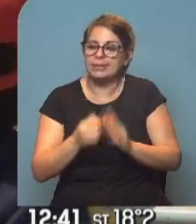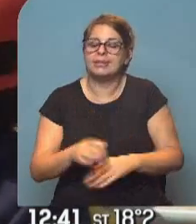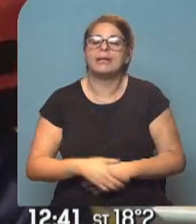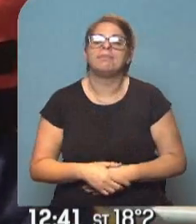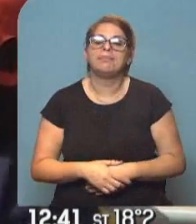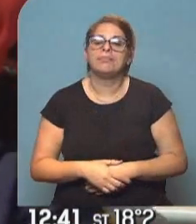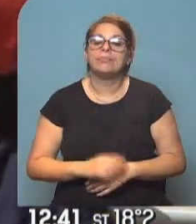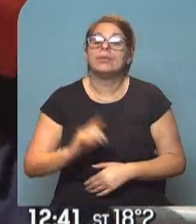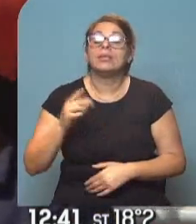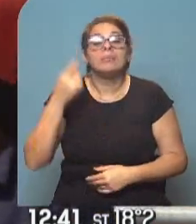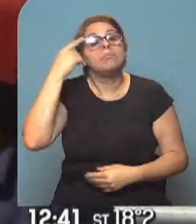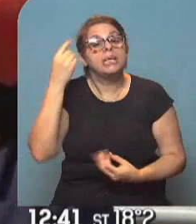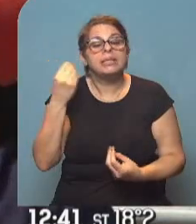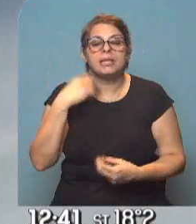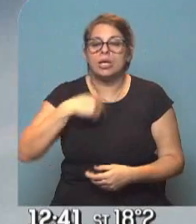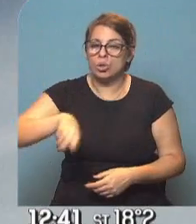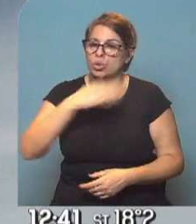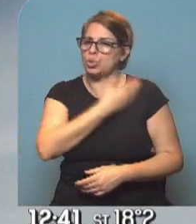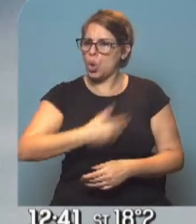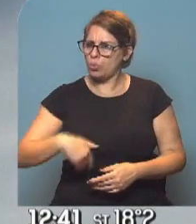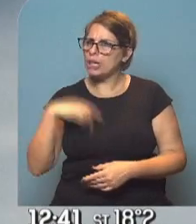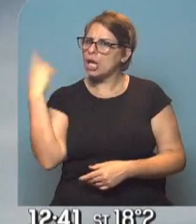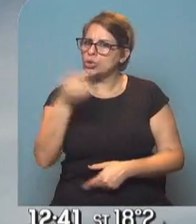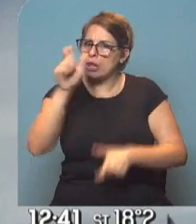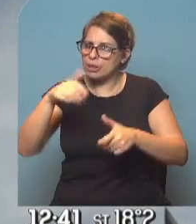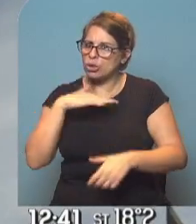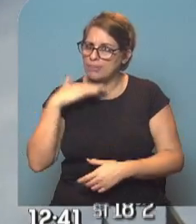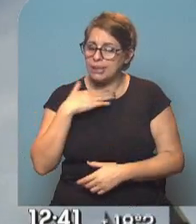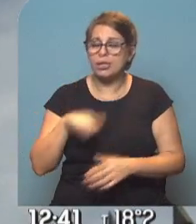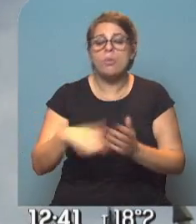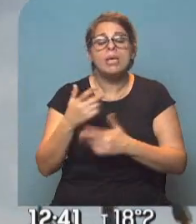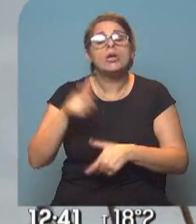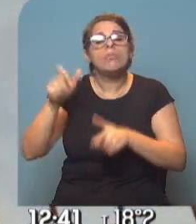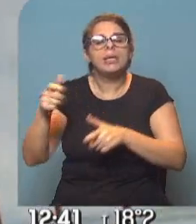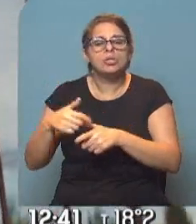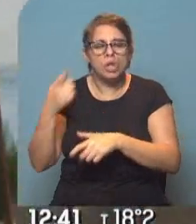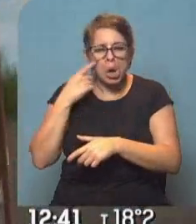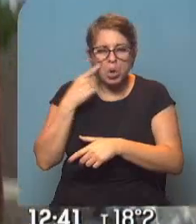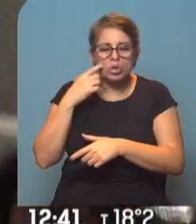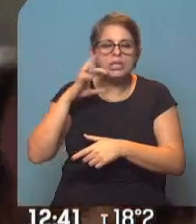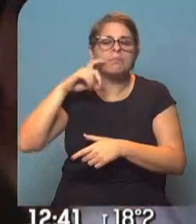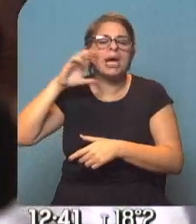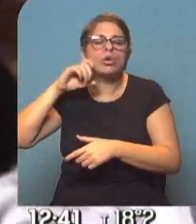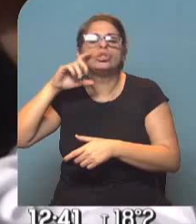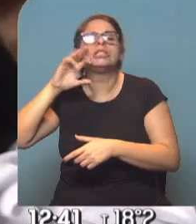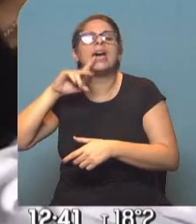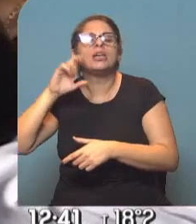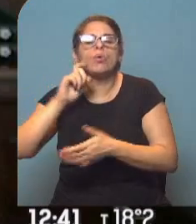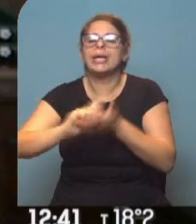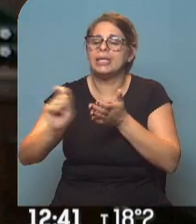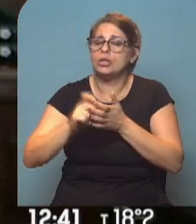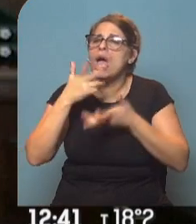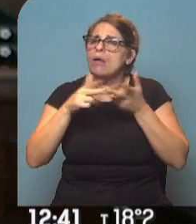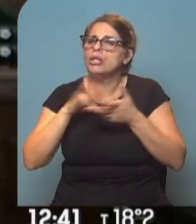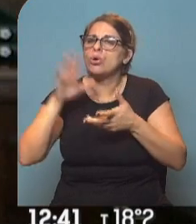esta idea de, bueno, estamos gobernando para todos. Aparece de pronto gente cercana a él como Paco Taibo, el escritor, hablando de